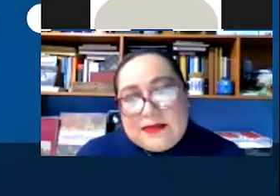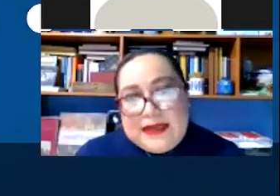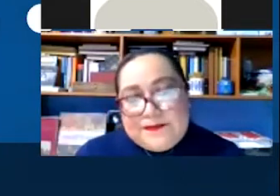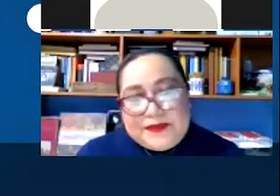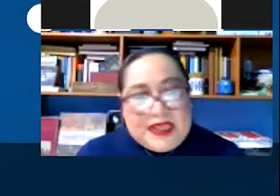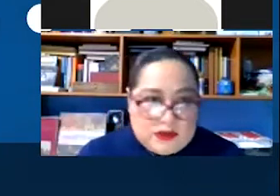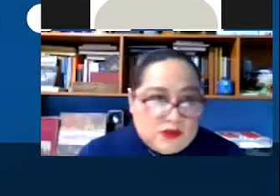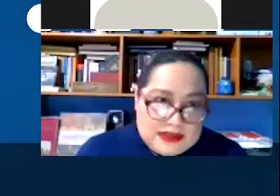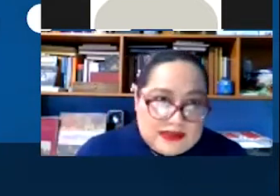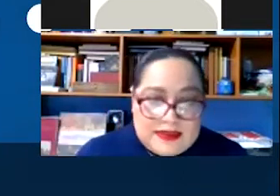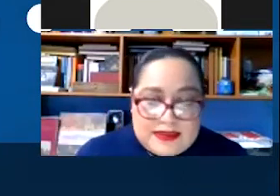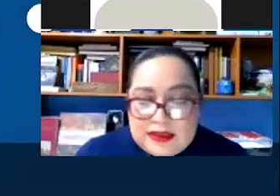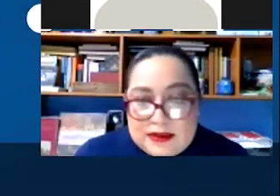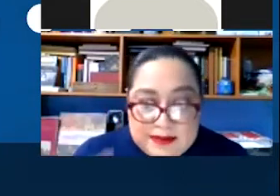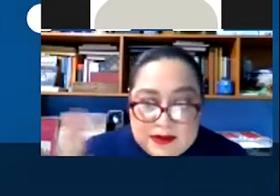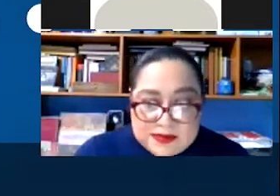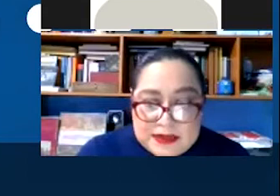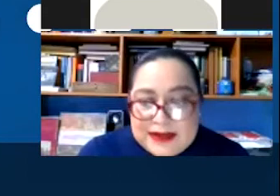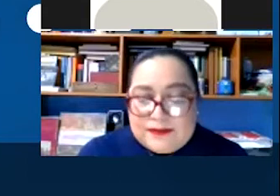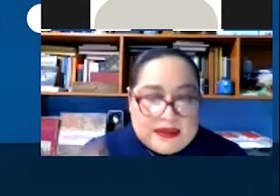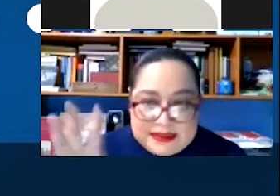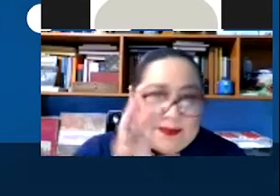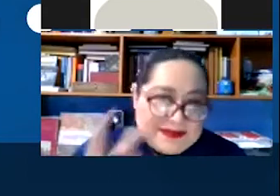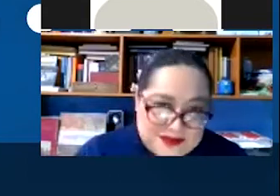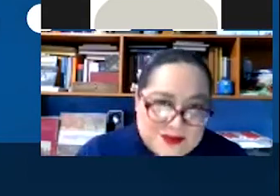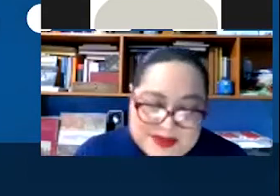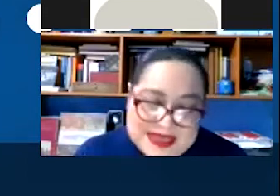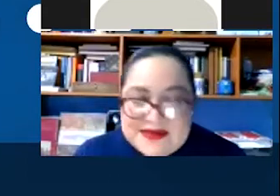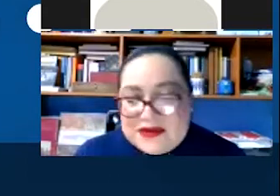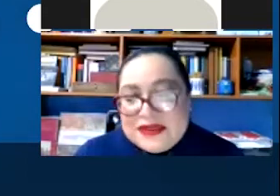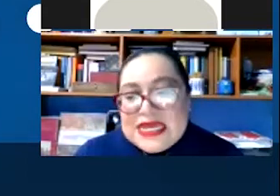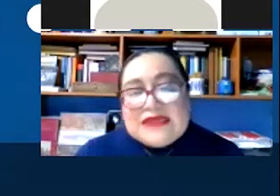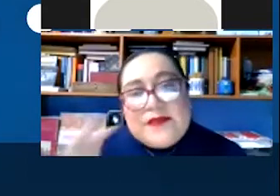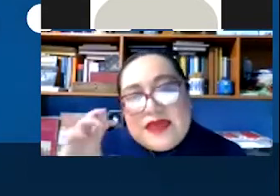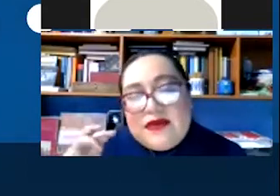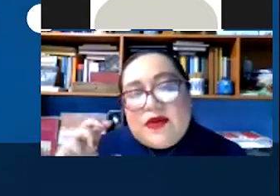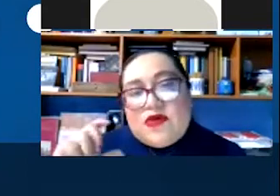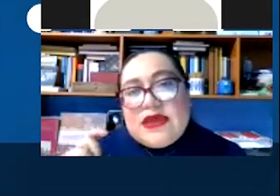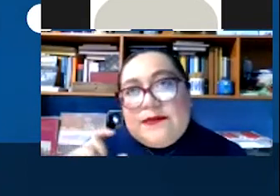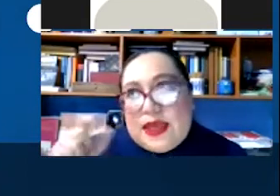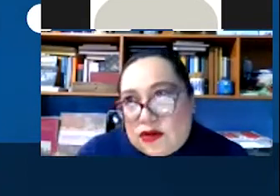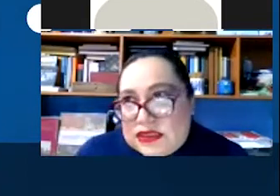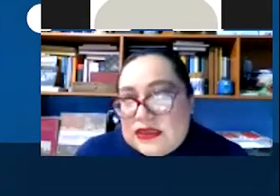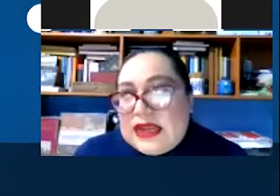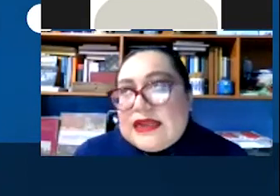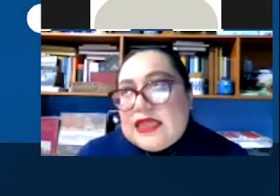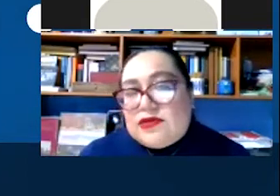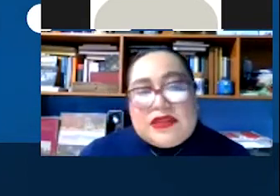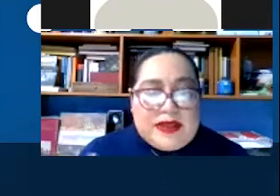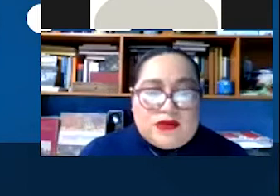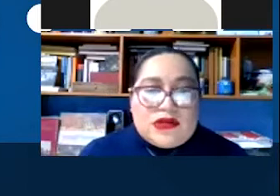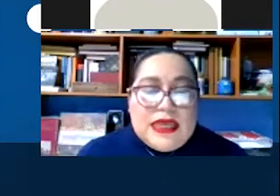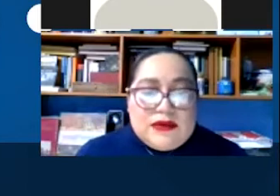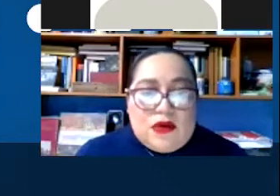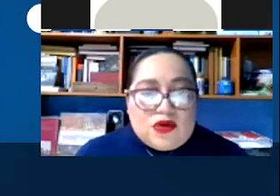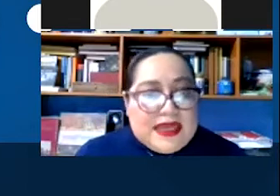tangible, que sin duda se debe de observar, es esta parte muy objetiva, ¿no?, también debemos de considerar estos